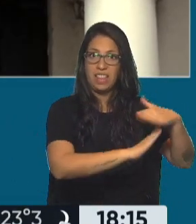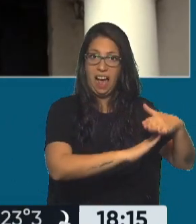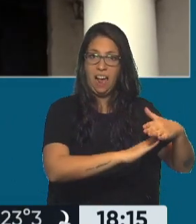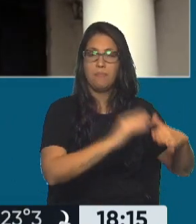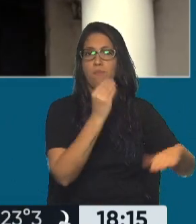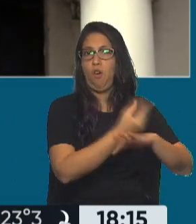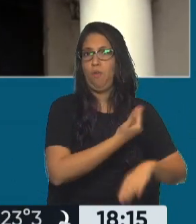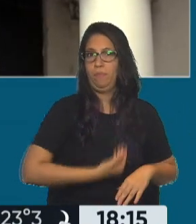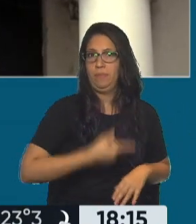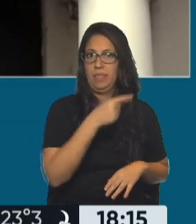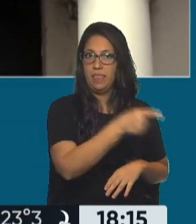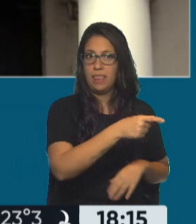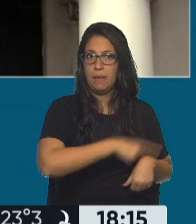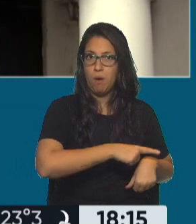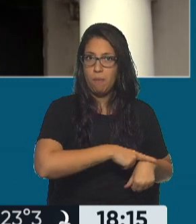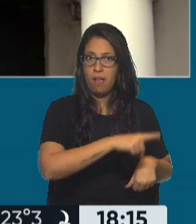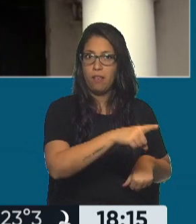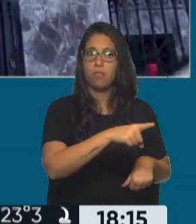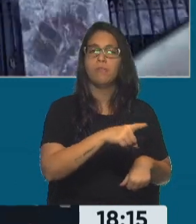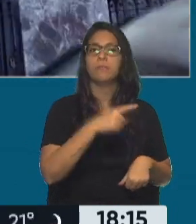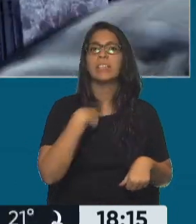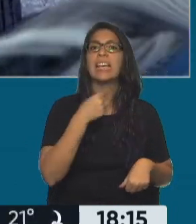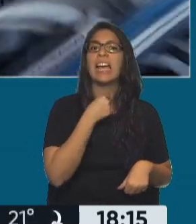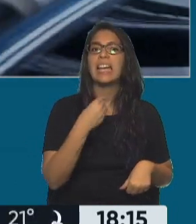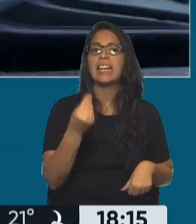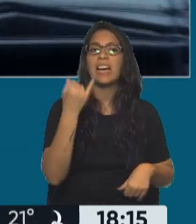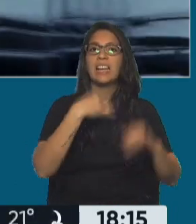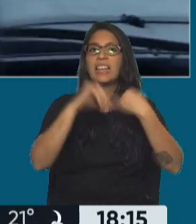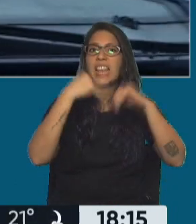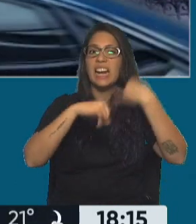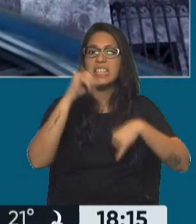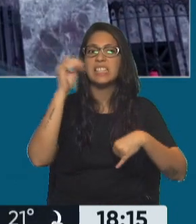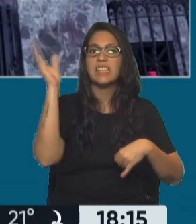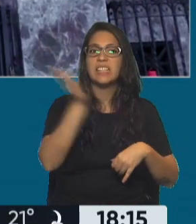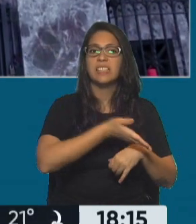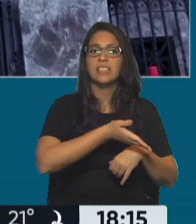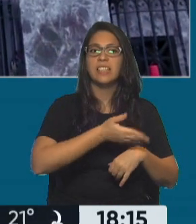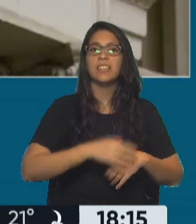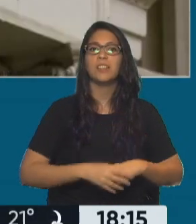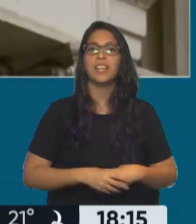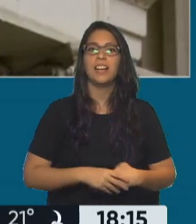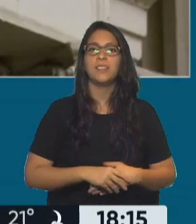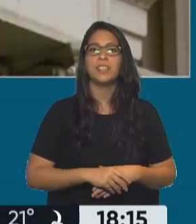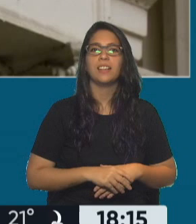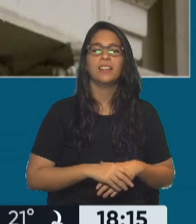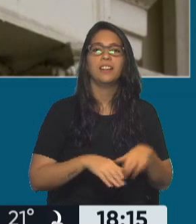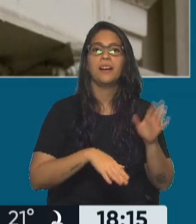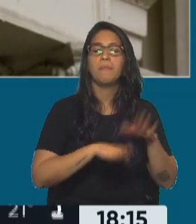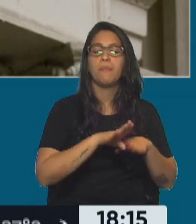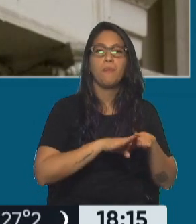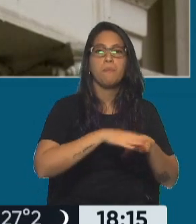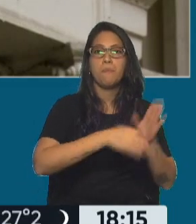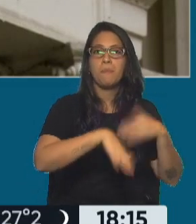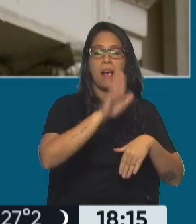era un poco la dura, mantener las tasas altas de interés para que con esto se quedara la gente